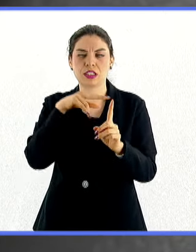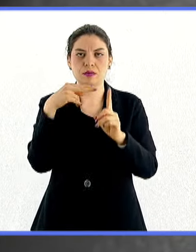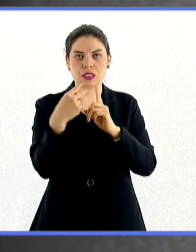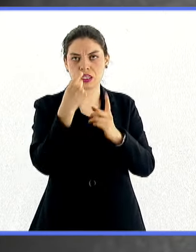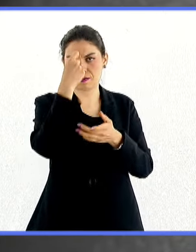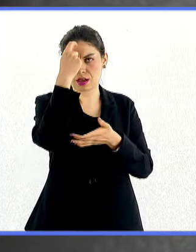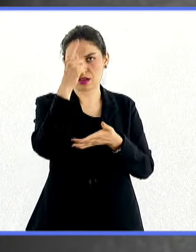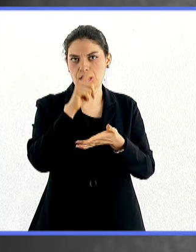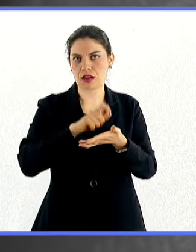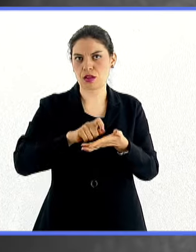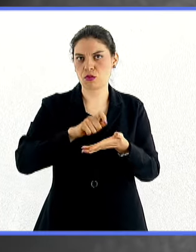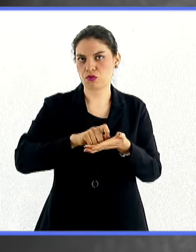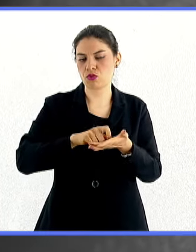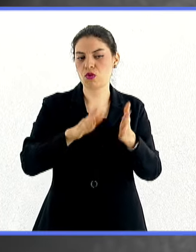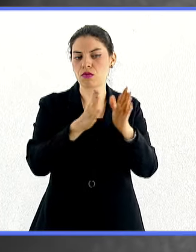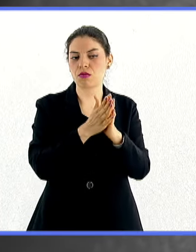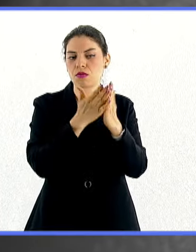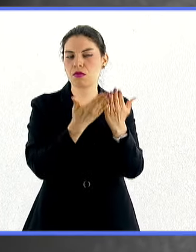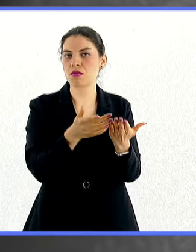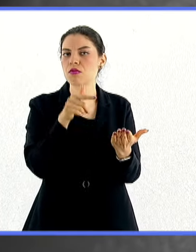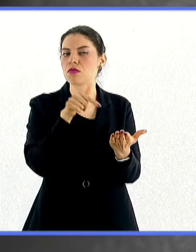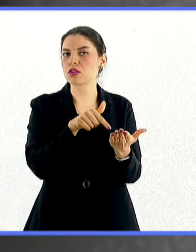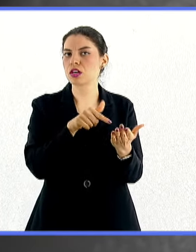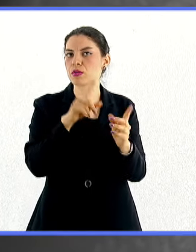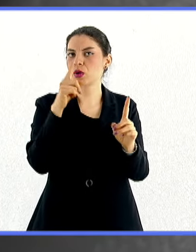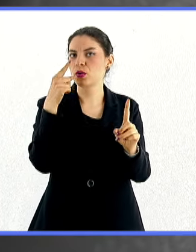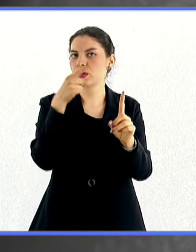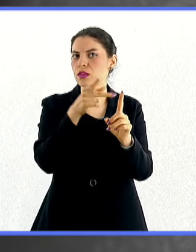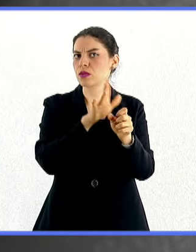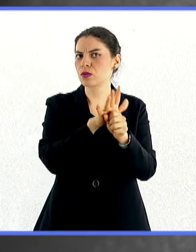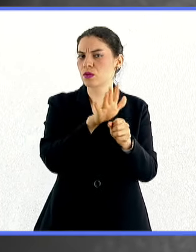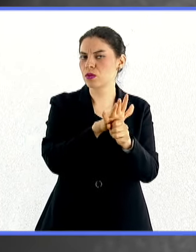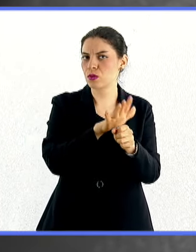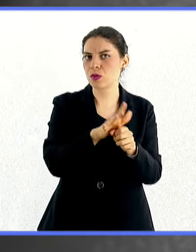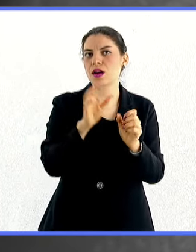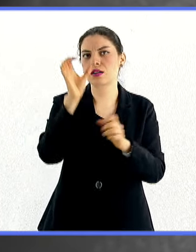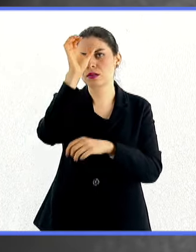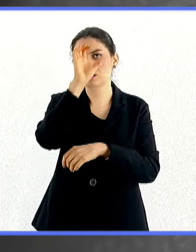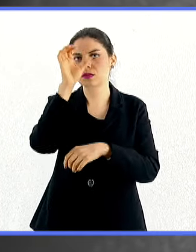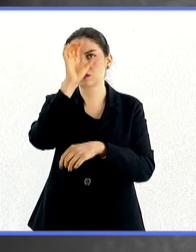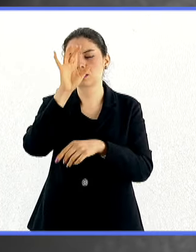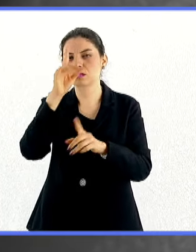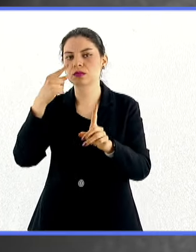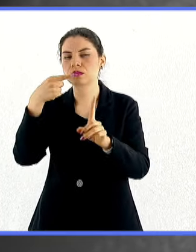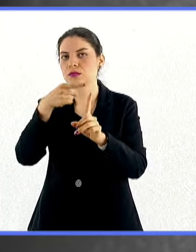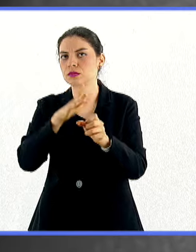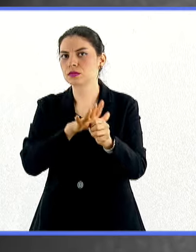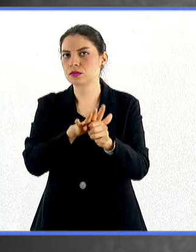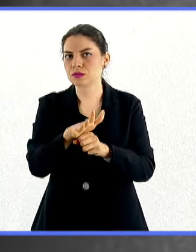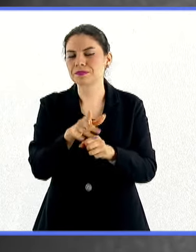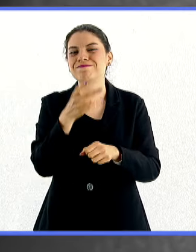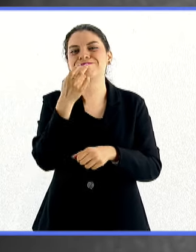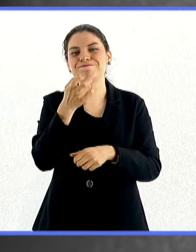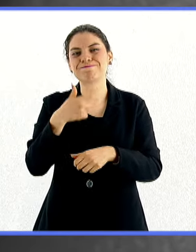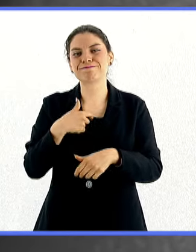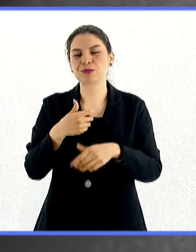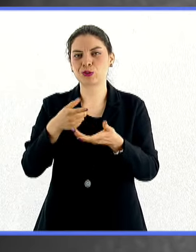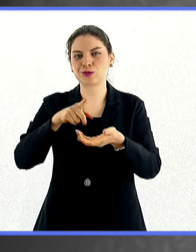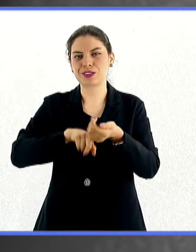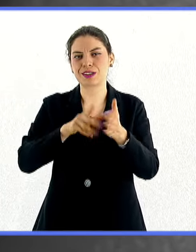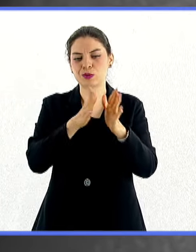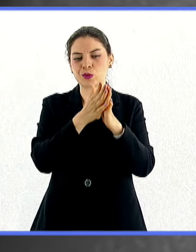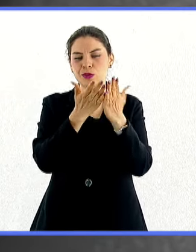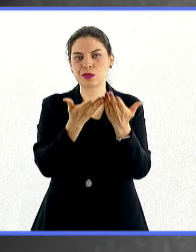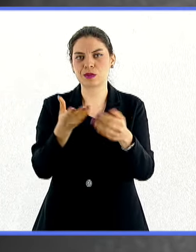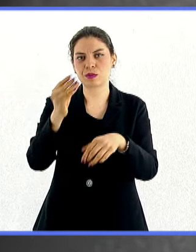cuál es el papel del libro en esto y cuál es el papel de la cultura. Y para ello, en el libro, traté de acudir, como